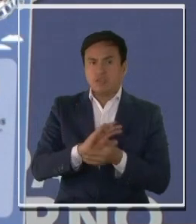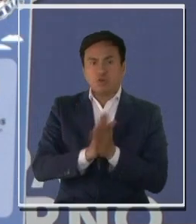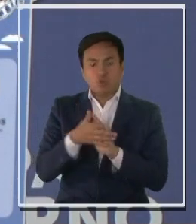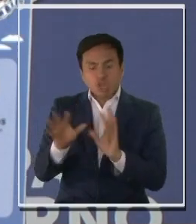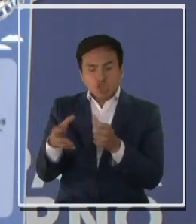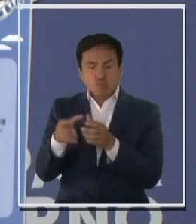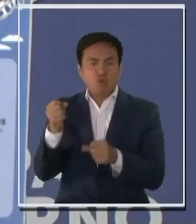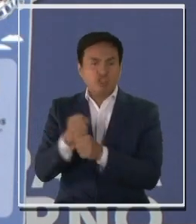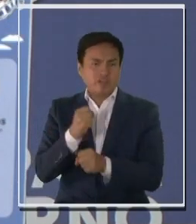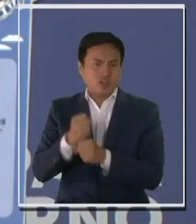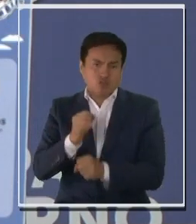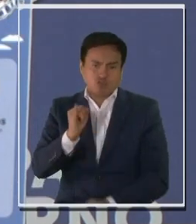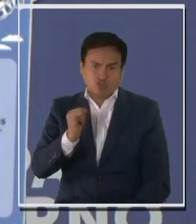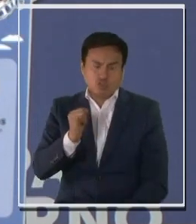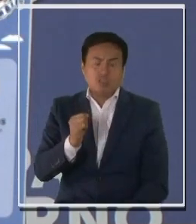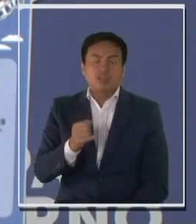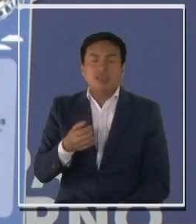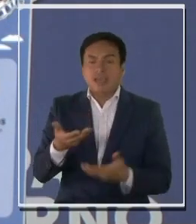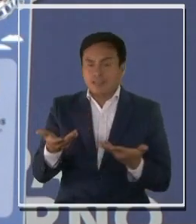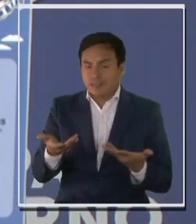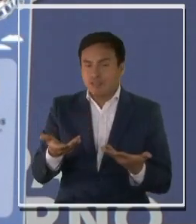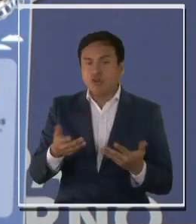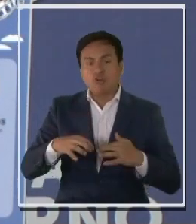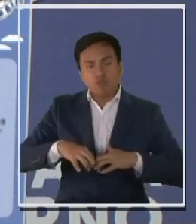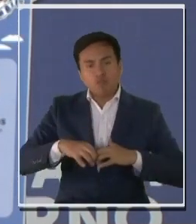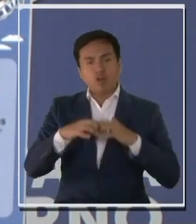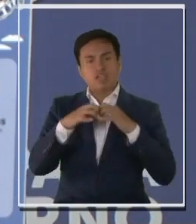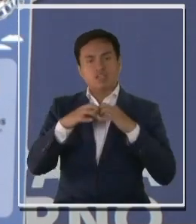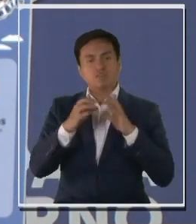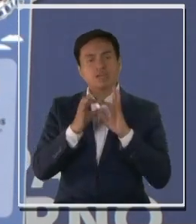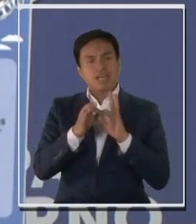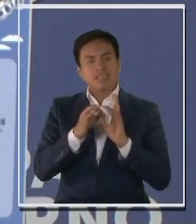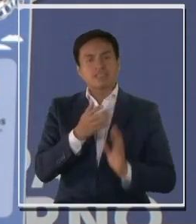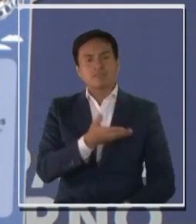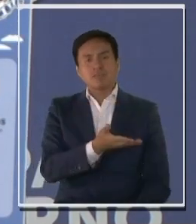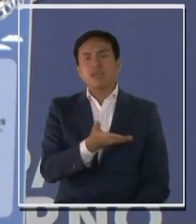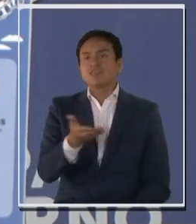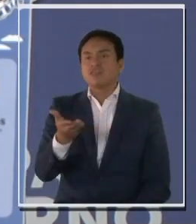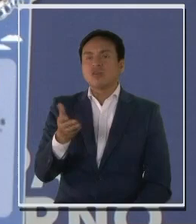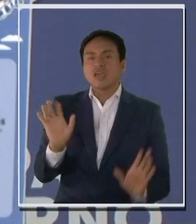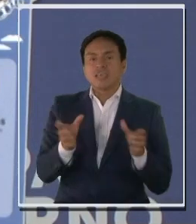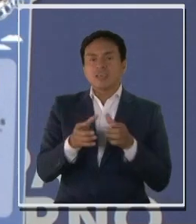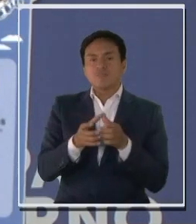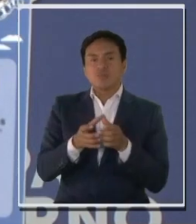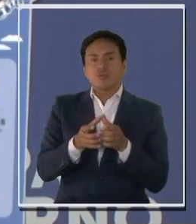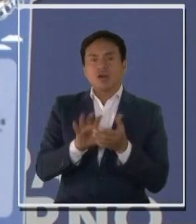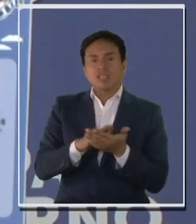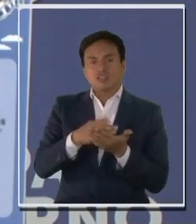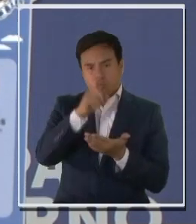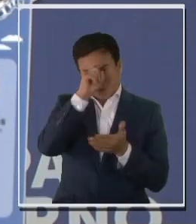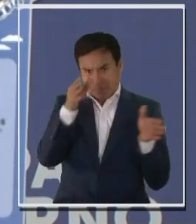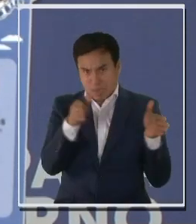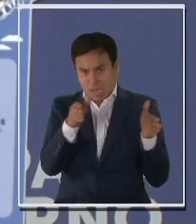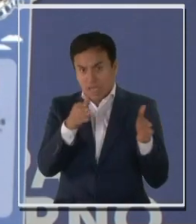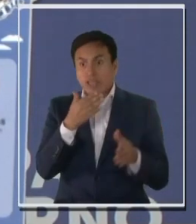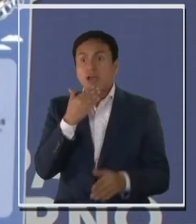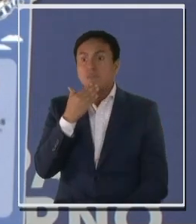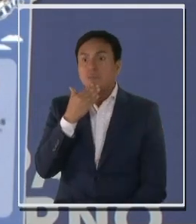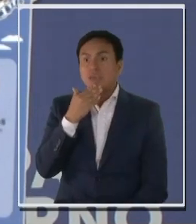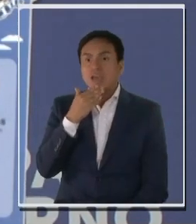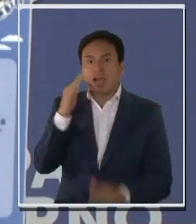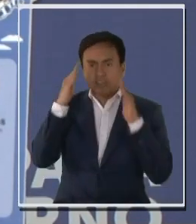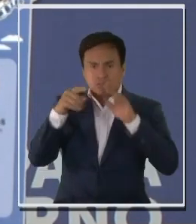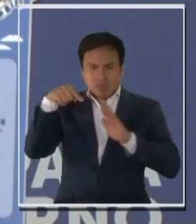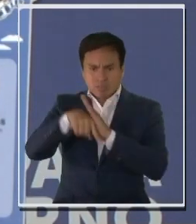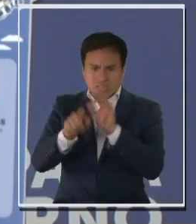los equipos están trabajando y en ese sentido fortalecer el agradecimiento a los equipos de atención primaria a los equipos de atención